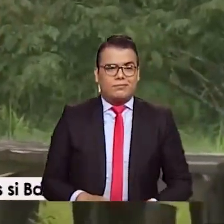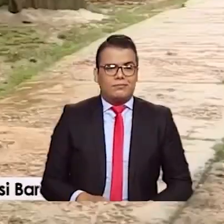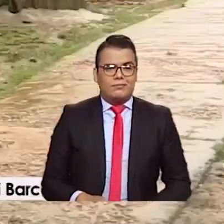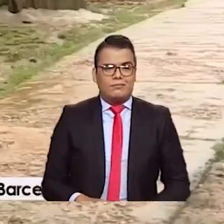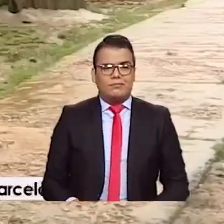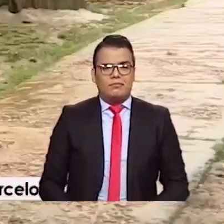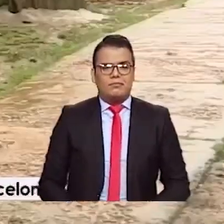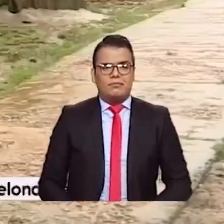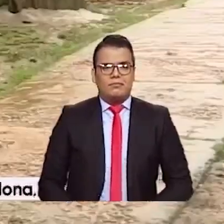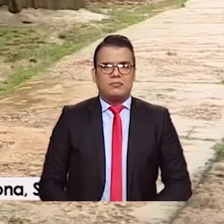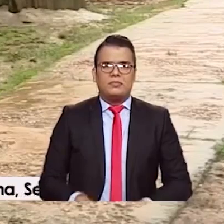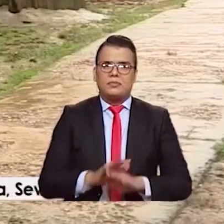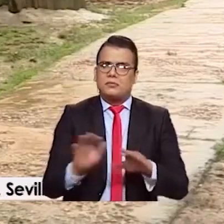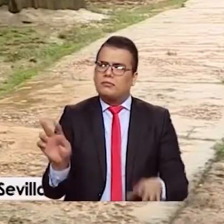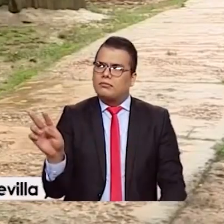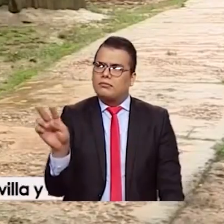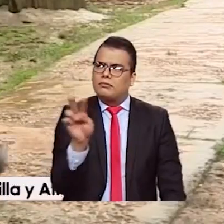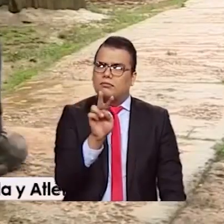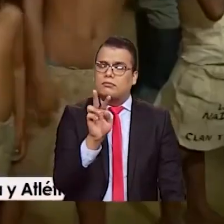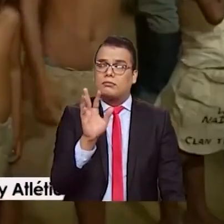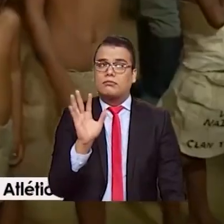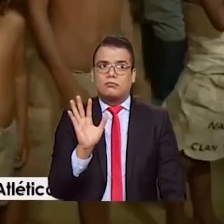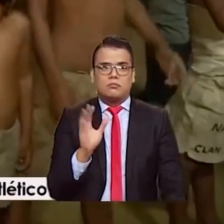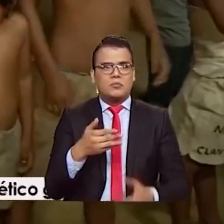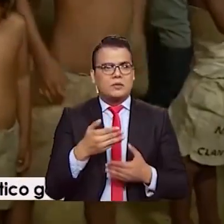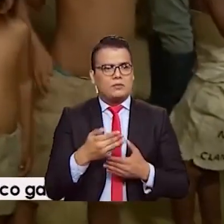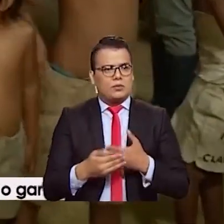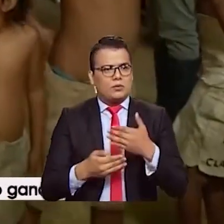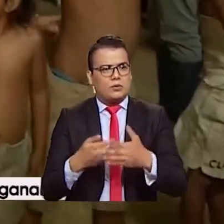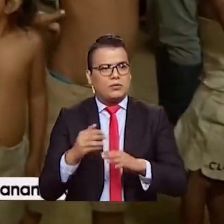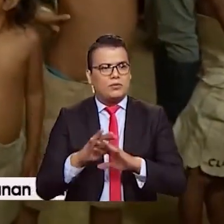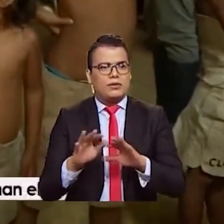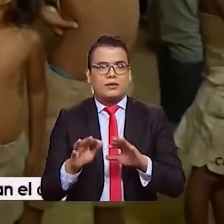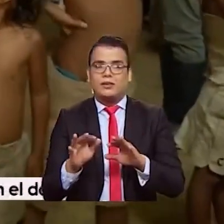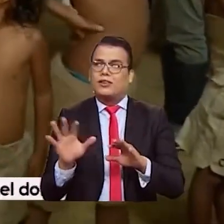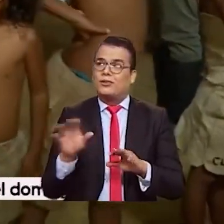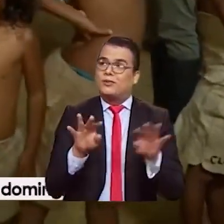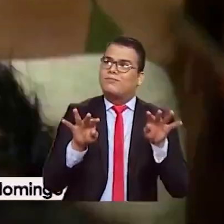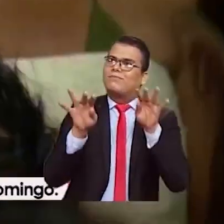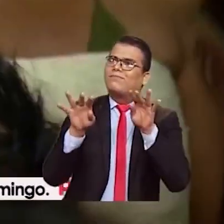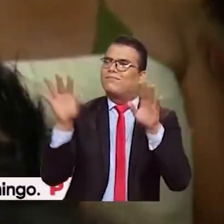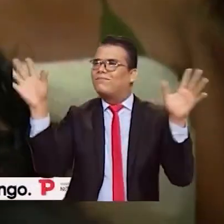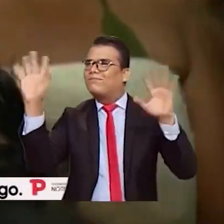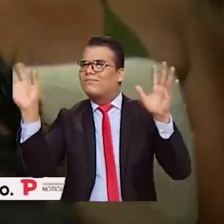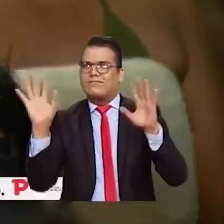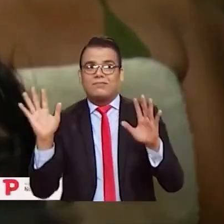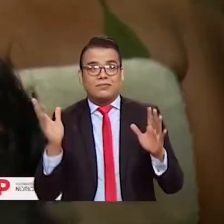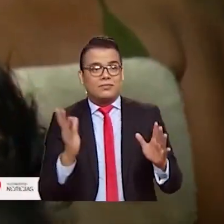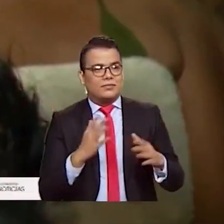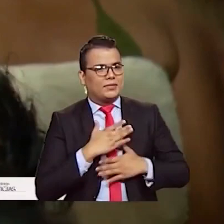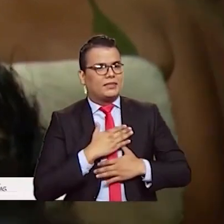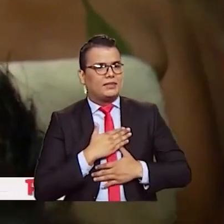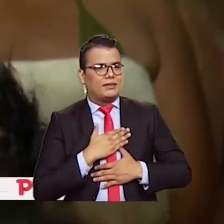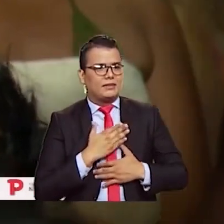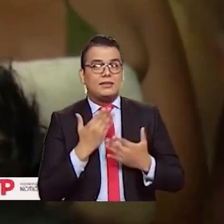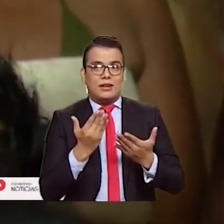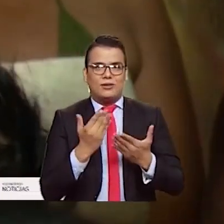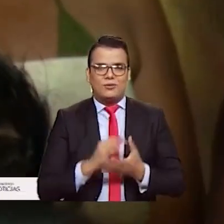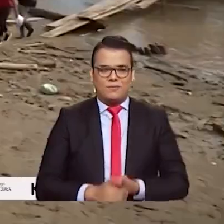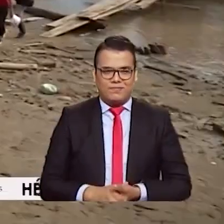Y a medida que nos acercábamos a la comunidad, estos fueron pasando y saludando, a lo que fuimos respondiendo con una palabra,